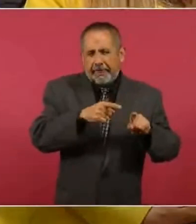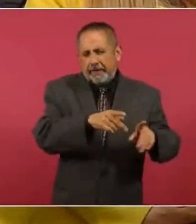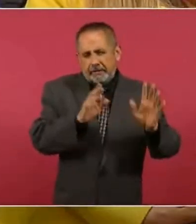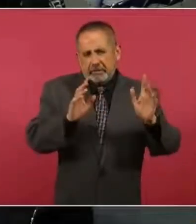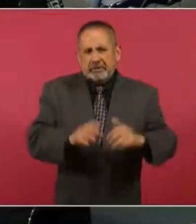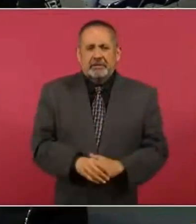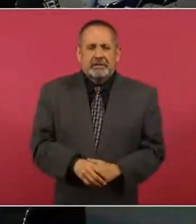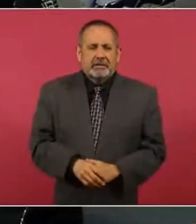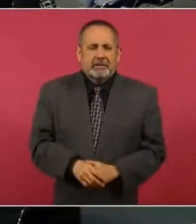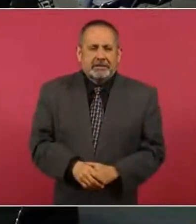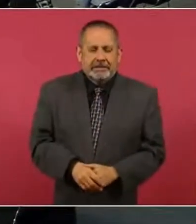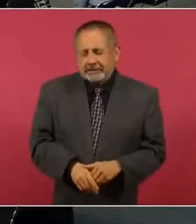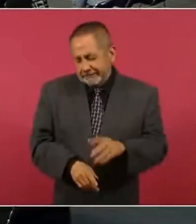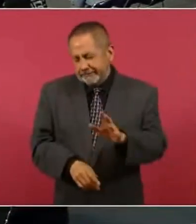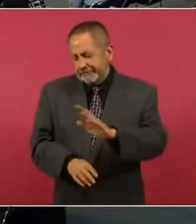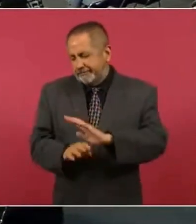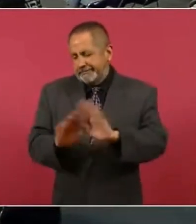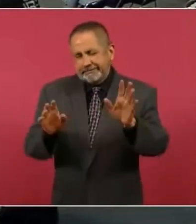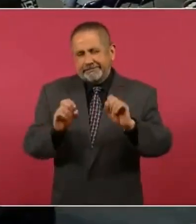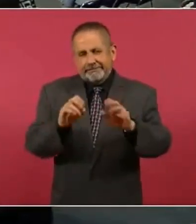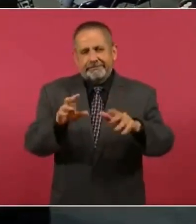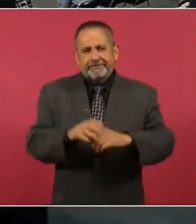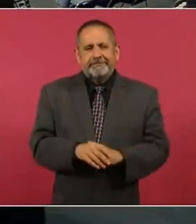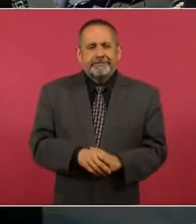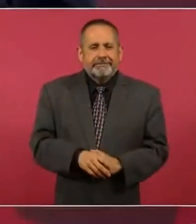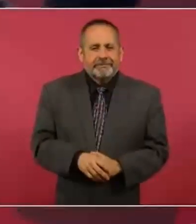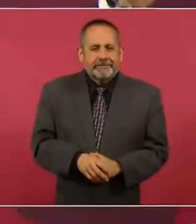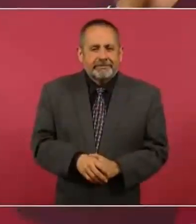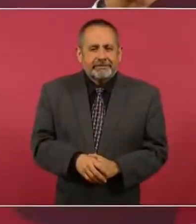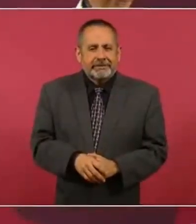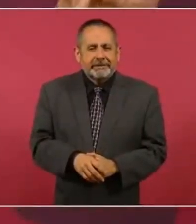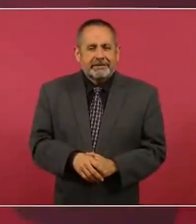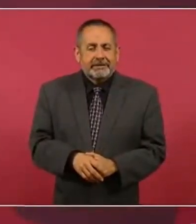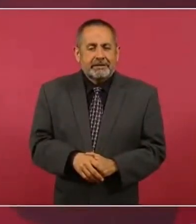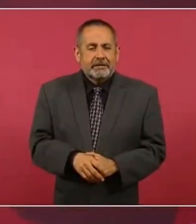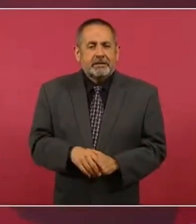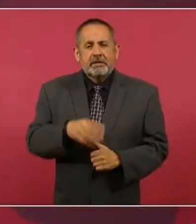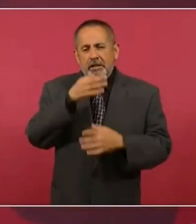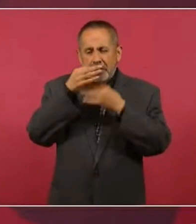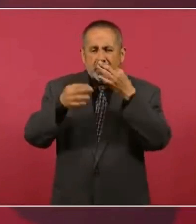Sí, pero ya. Algo que Animal Político no pudo. Ya.